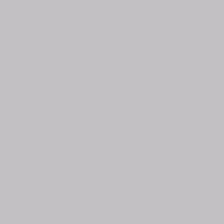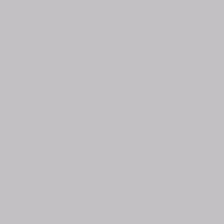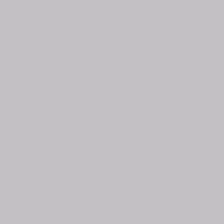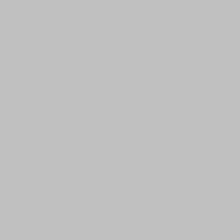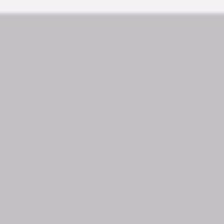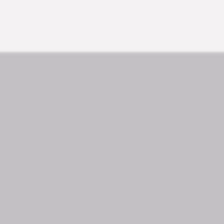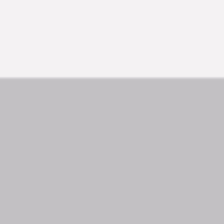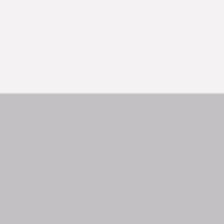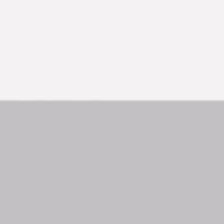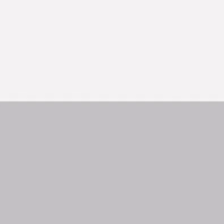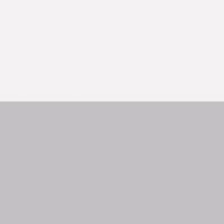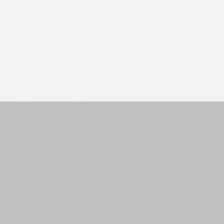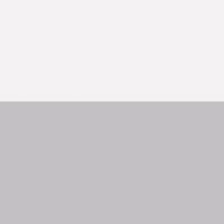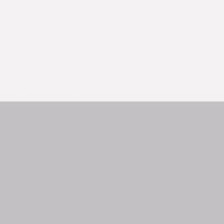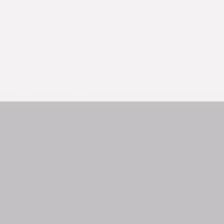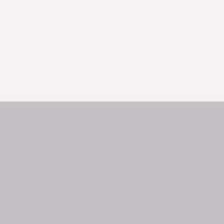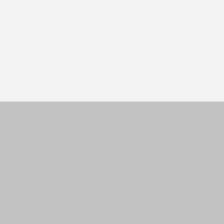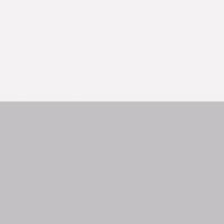Aprueba con la abuela.